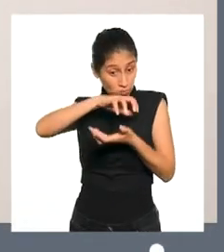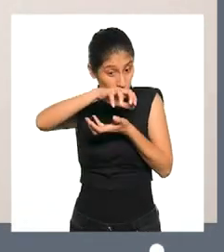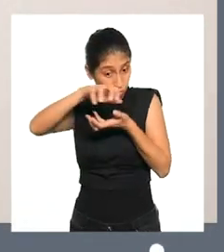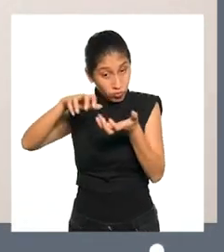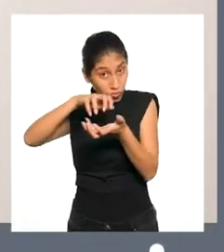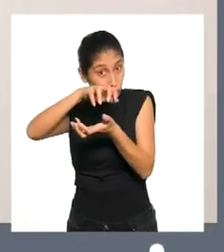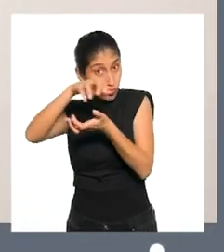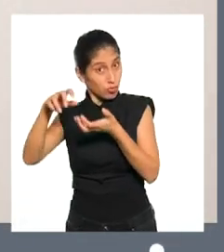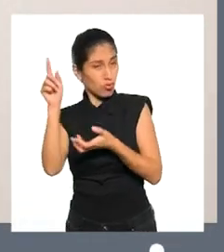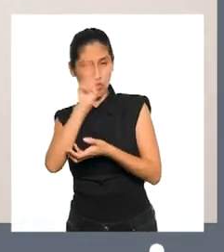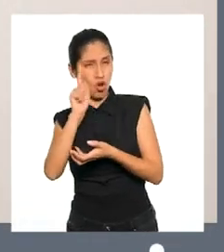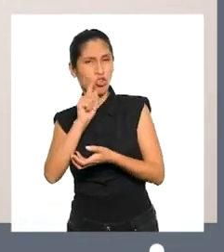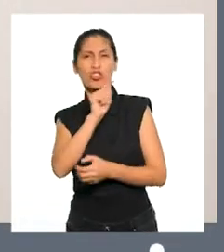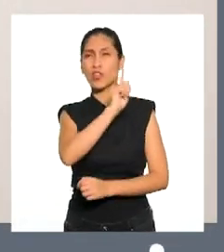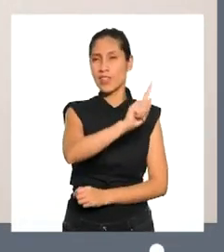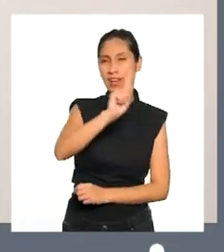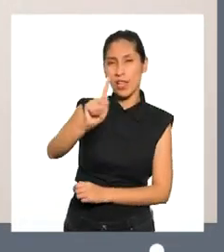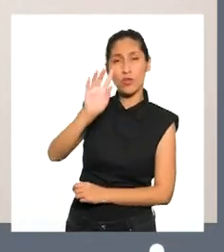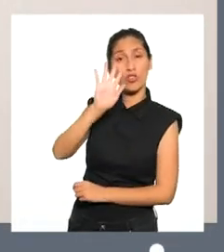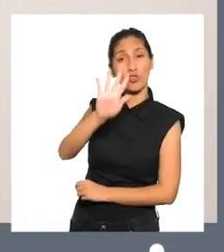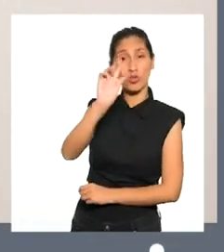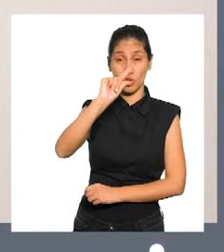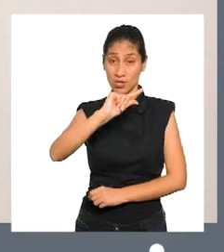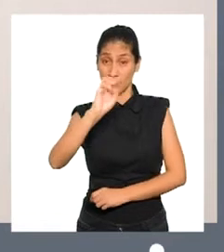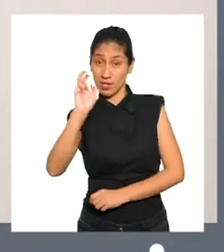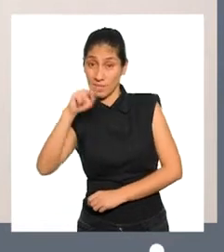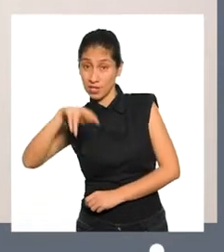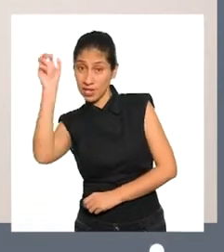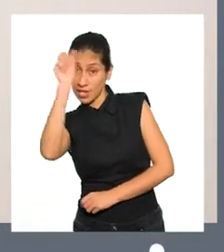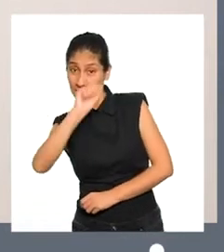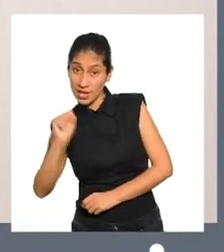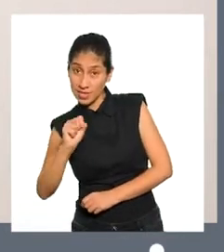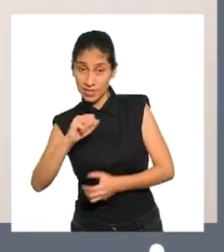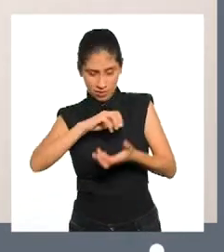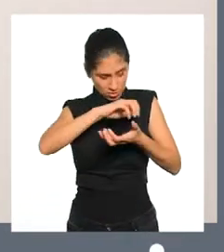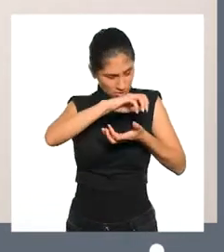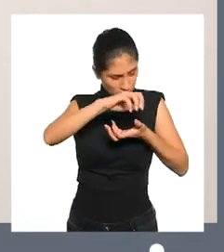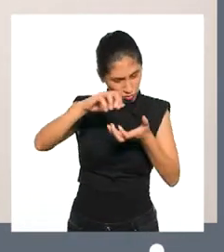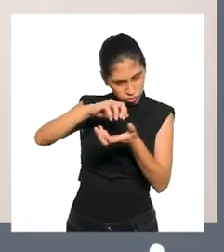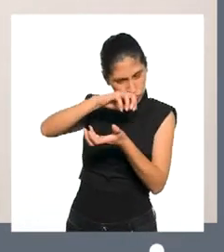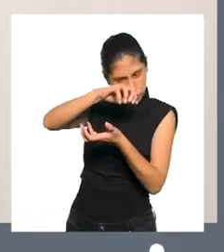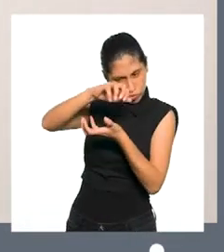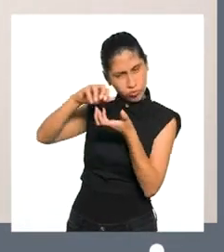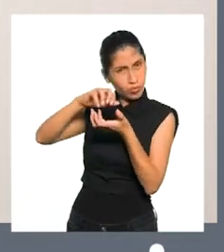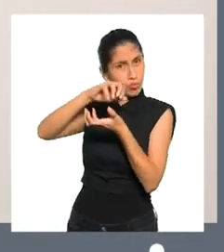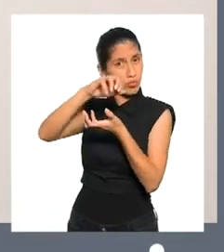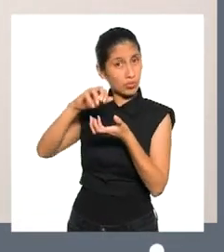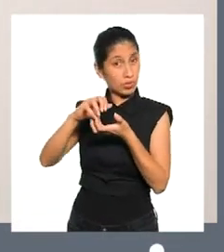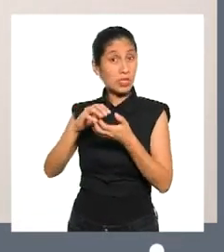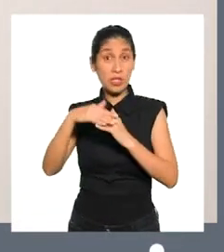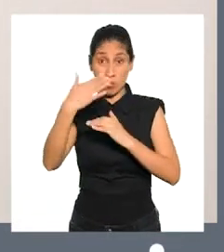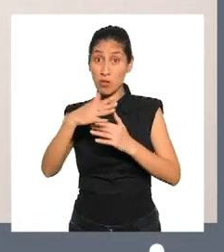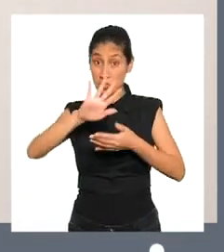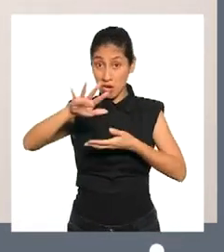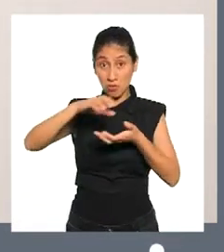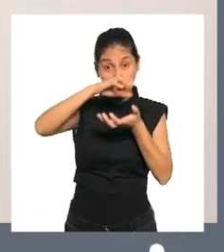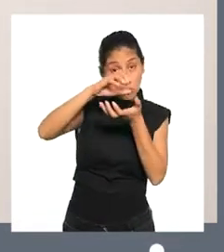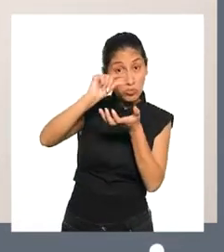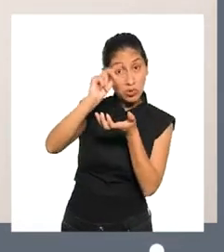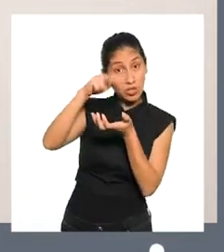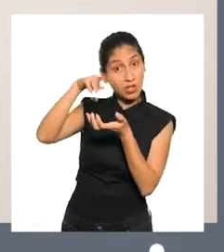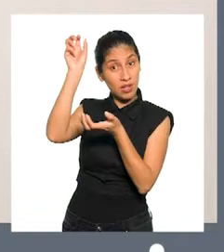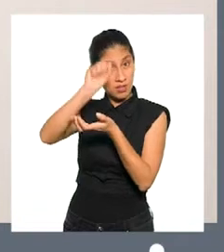individuales. Es decir, se generan modificaciones que afectan la actividad de transcripción de los genes. Y una vez establecidas,